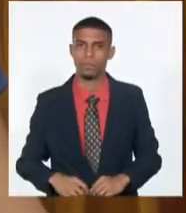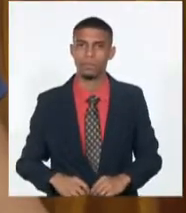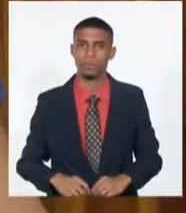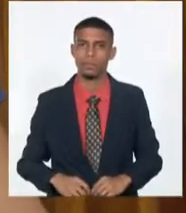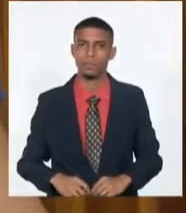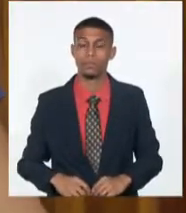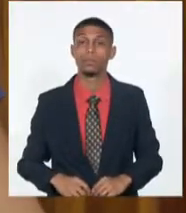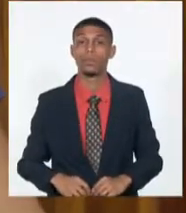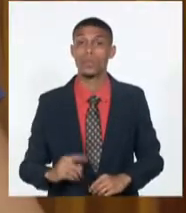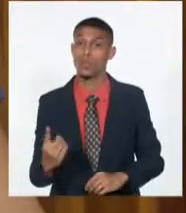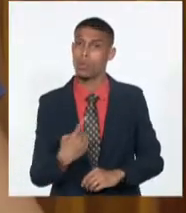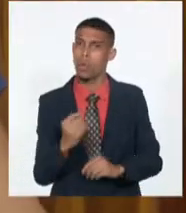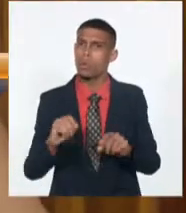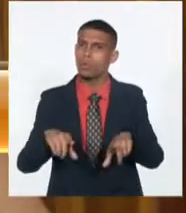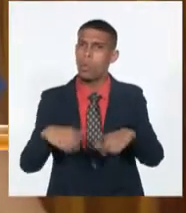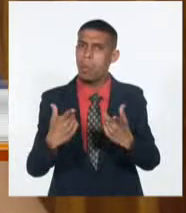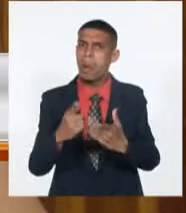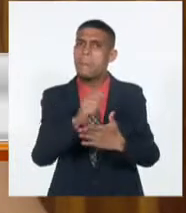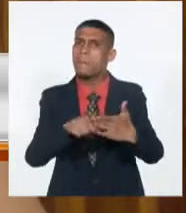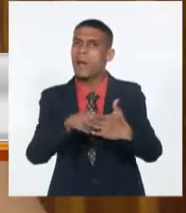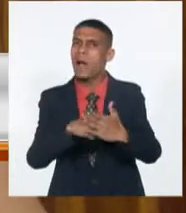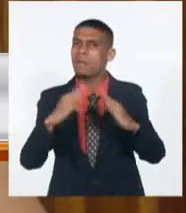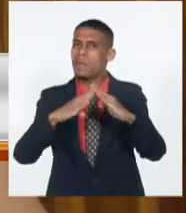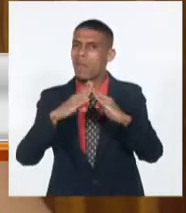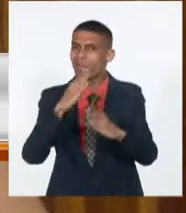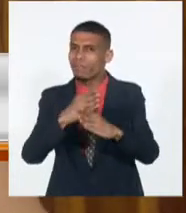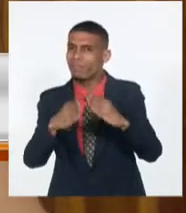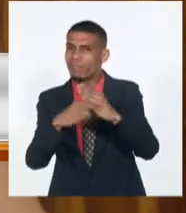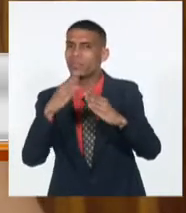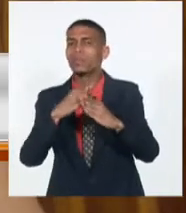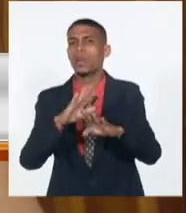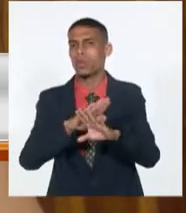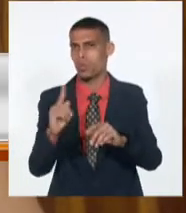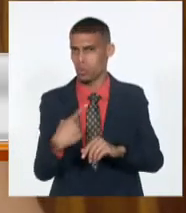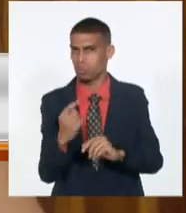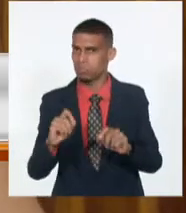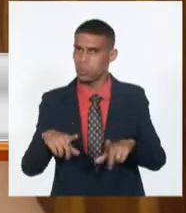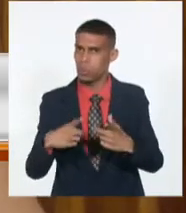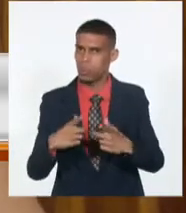vivienda, todavía no es lo que necesita el Pedro Betancur porque